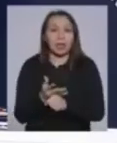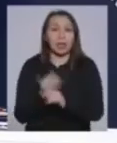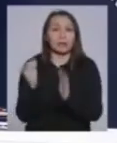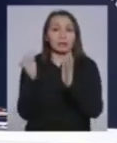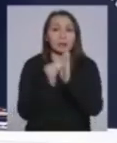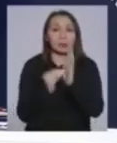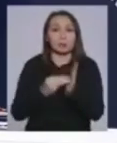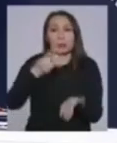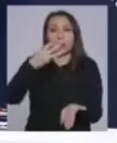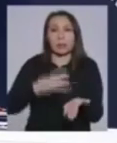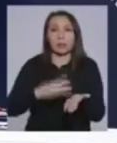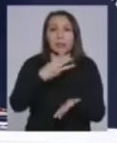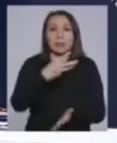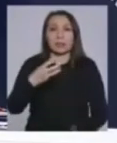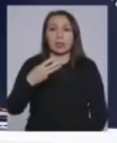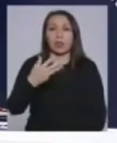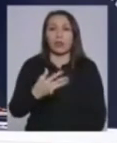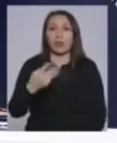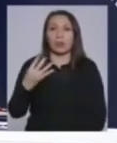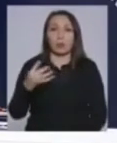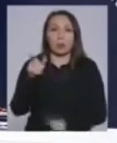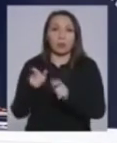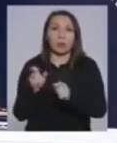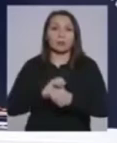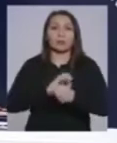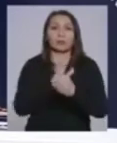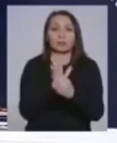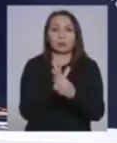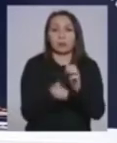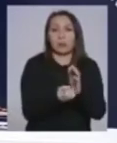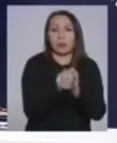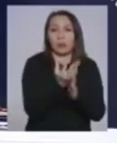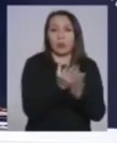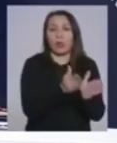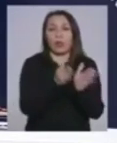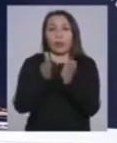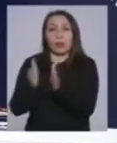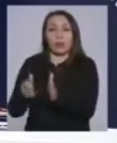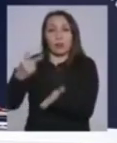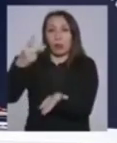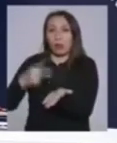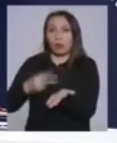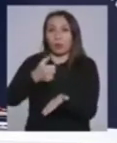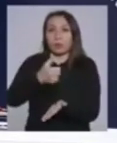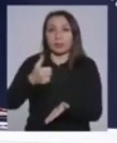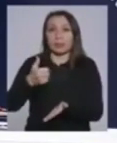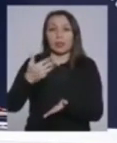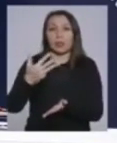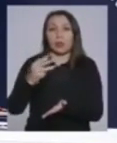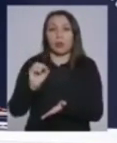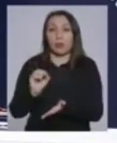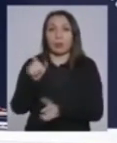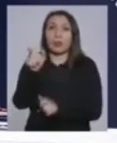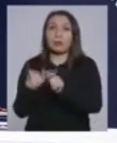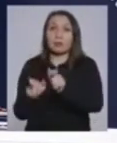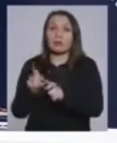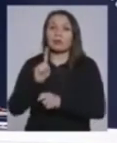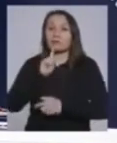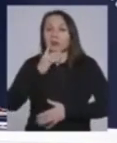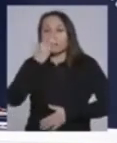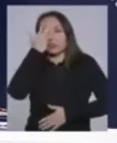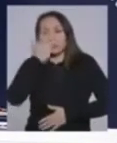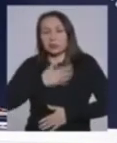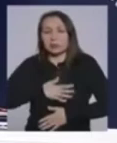informaron 3.394 casos nuevos, de los cuales 2.690 son personas con